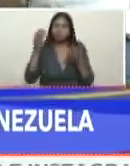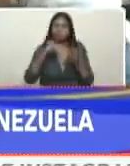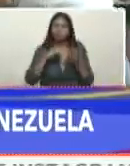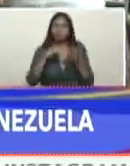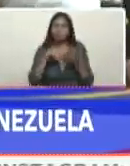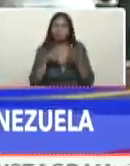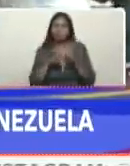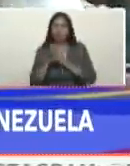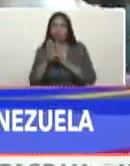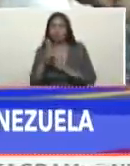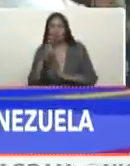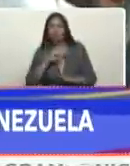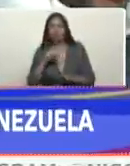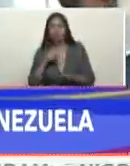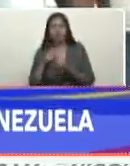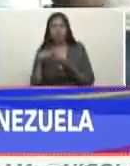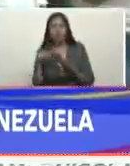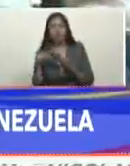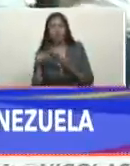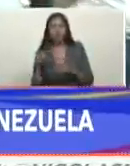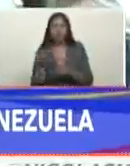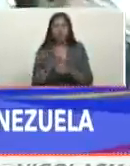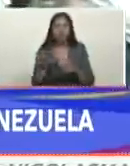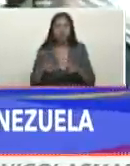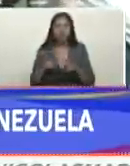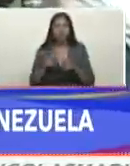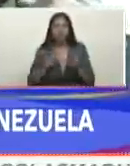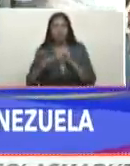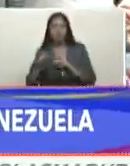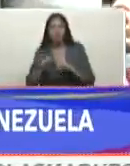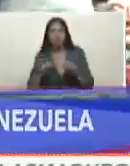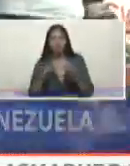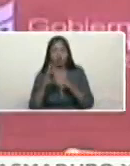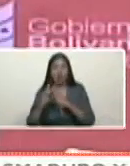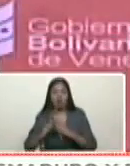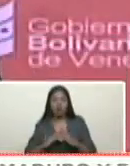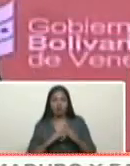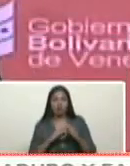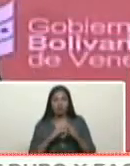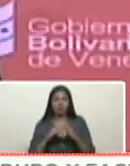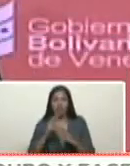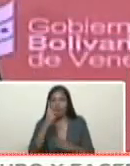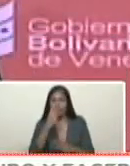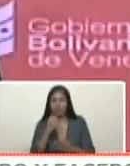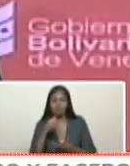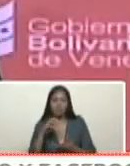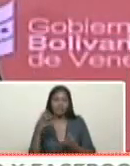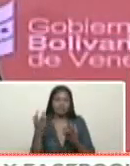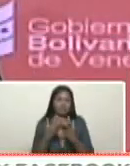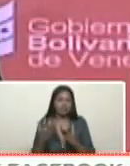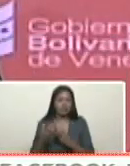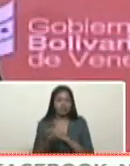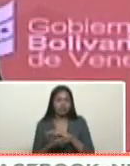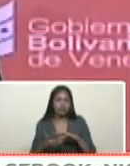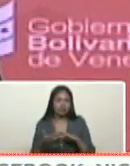el procesamiento de los casos encontrados en el despliegue casa a casa de las víctimas de la guerra.